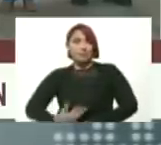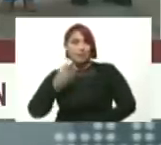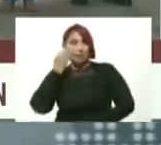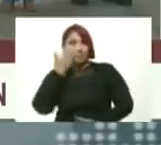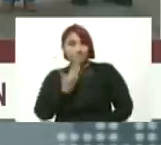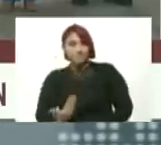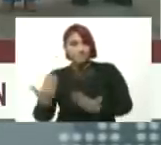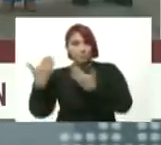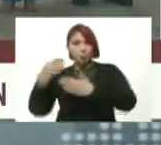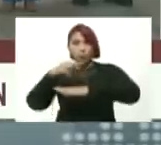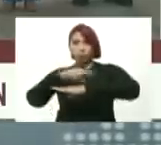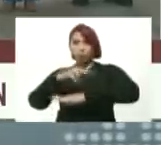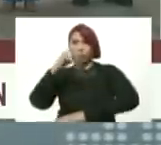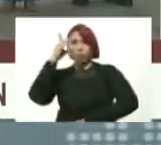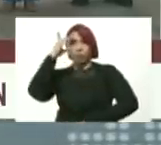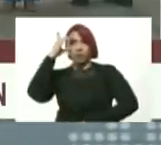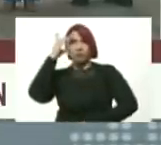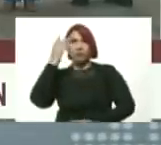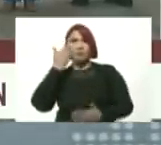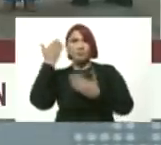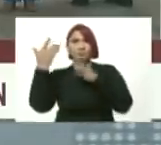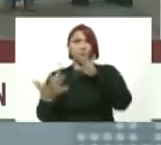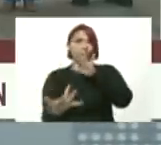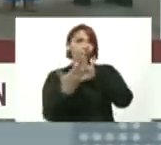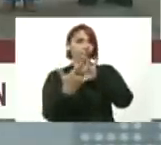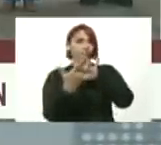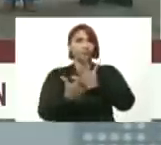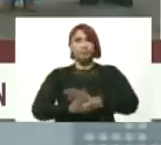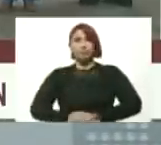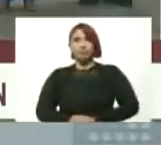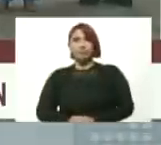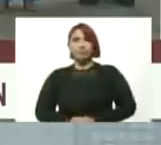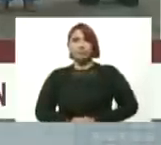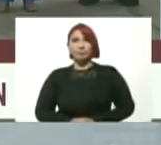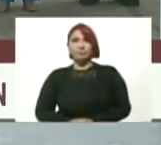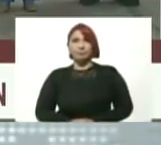doctora del cielo y na rodríguez gómez